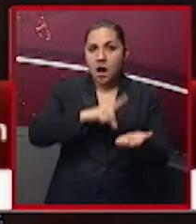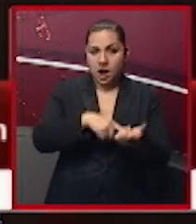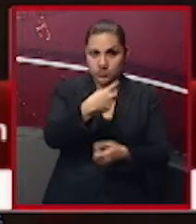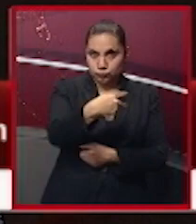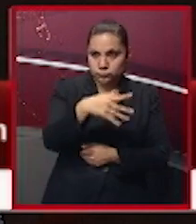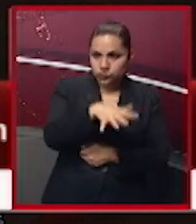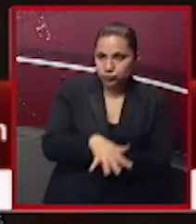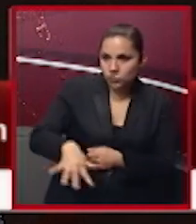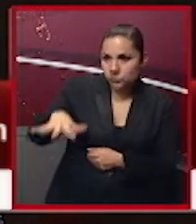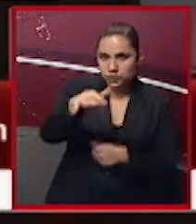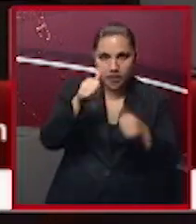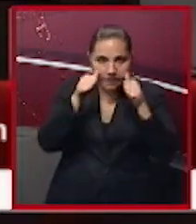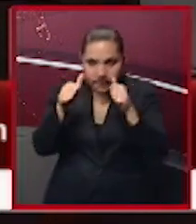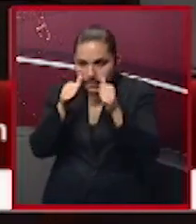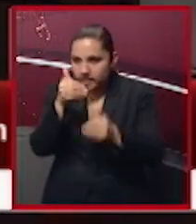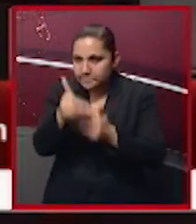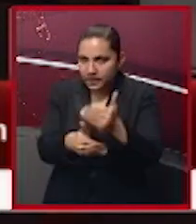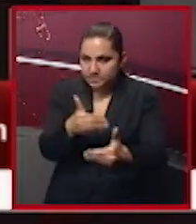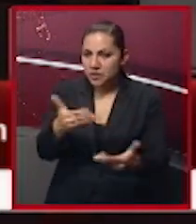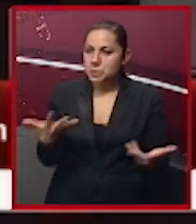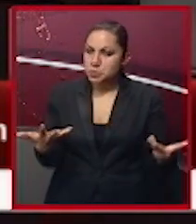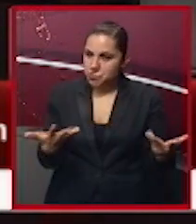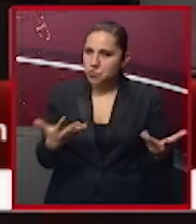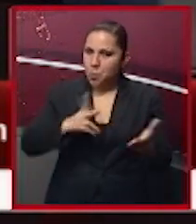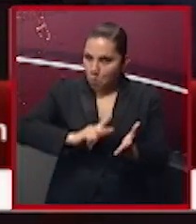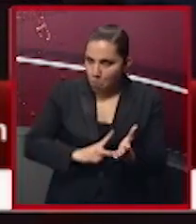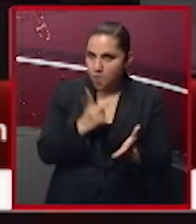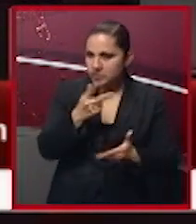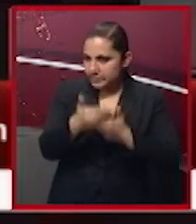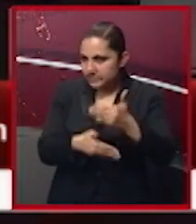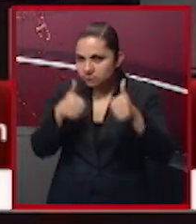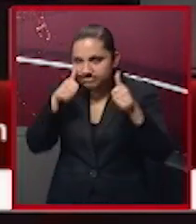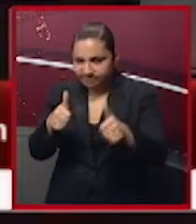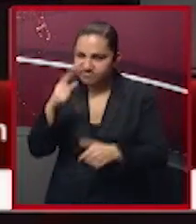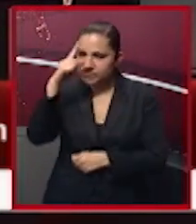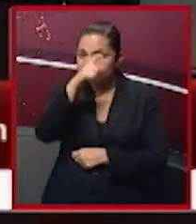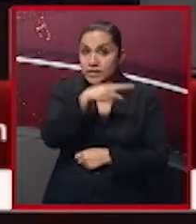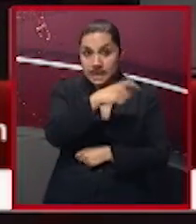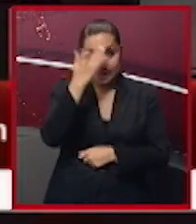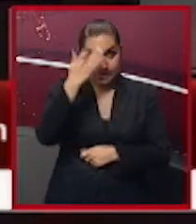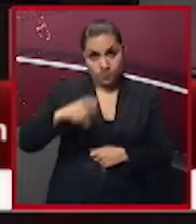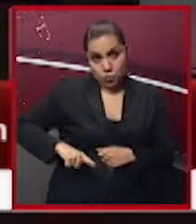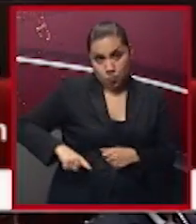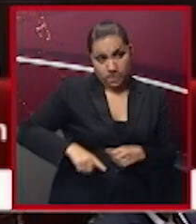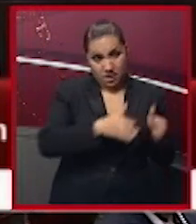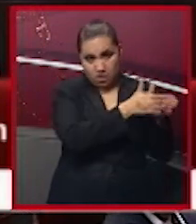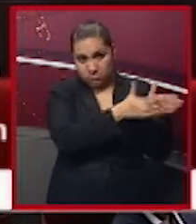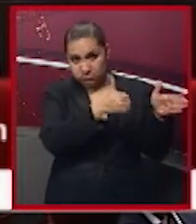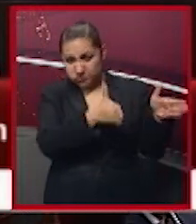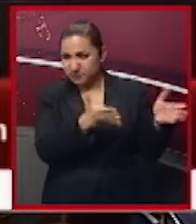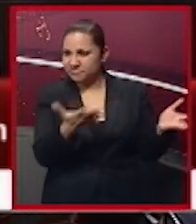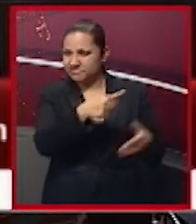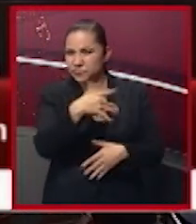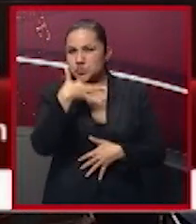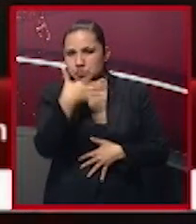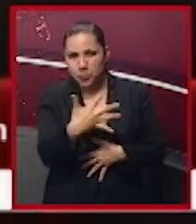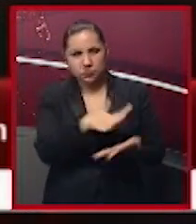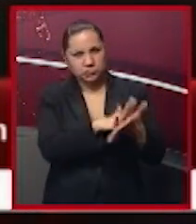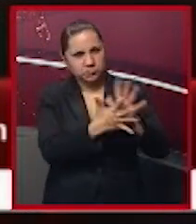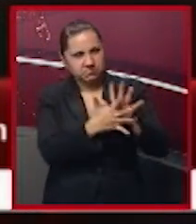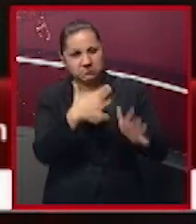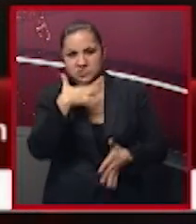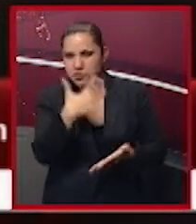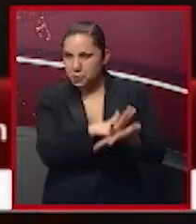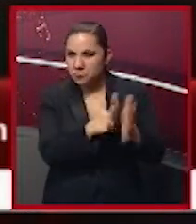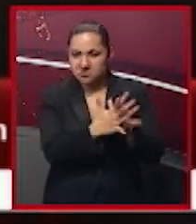social en México. Señaló que este rubro en la actual administración está marcado por actos de corrupción. Es prácticamente un hecho